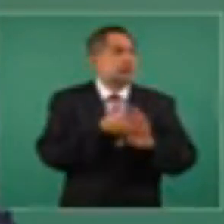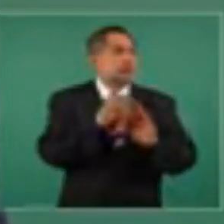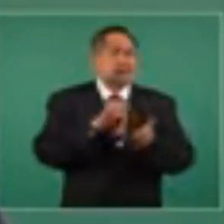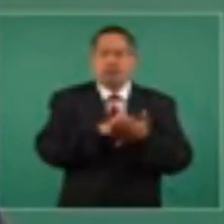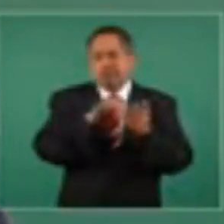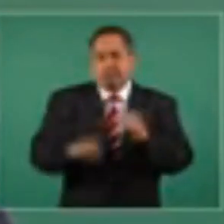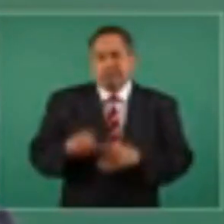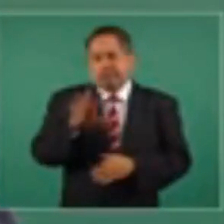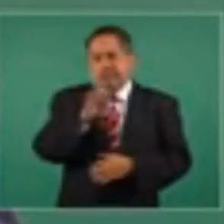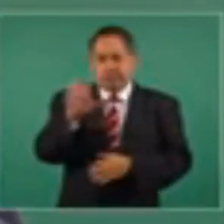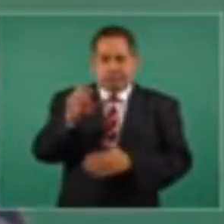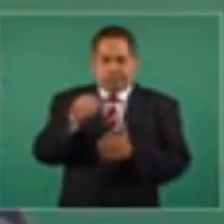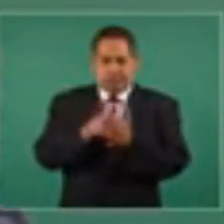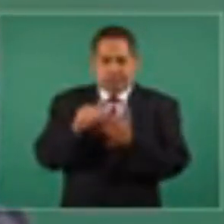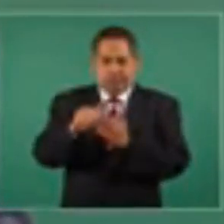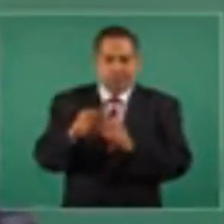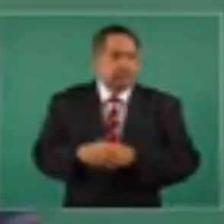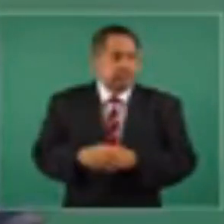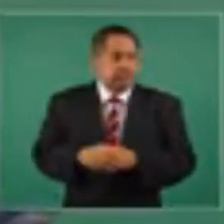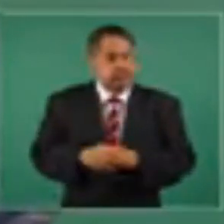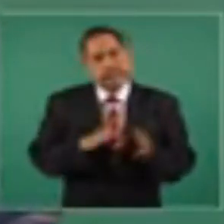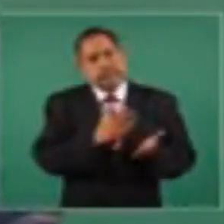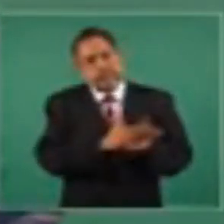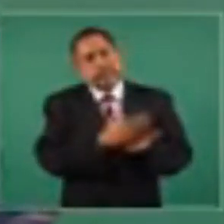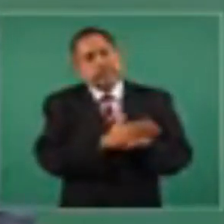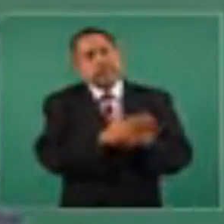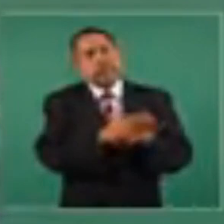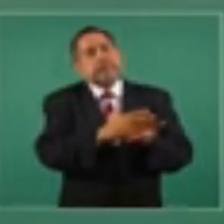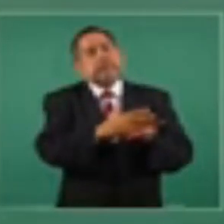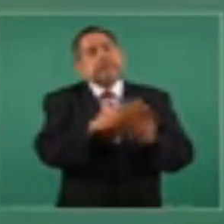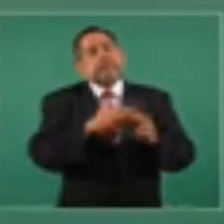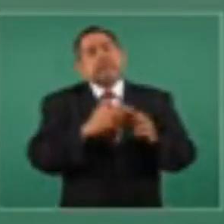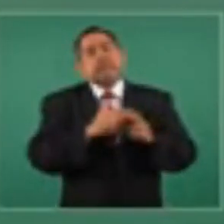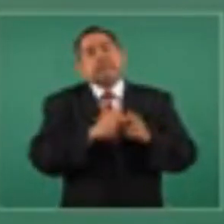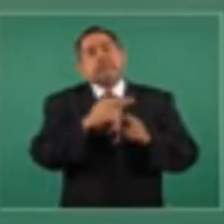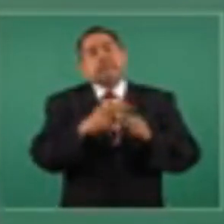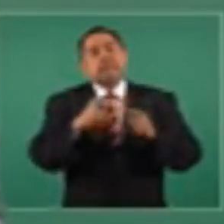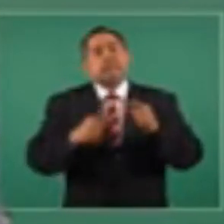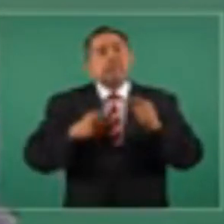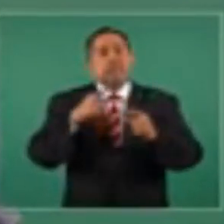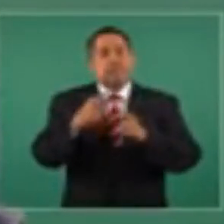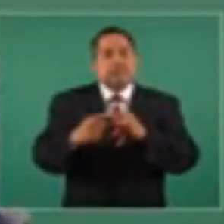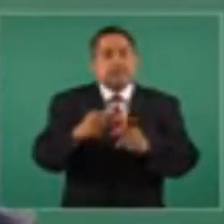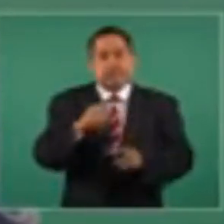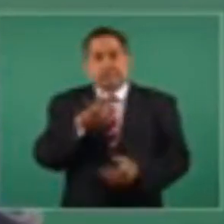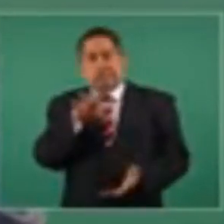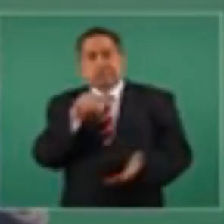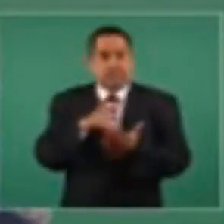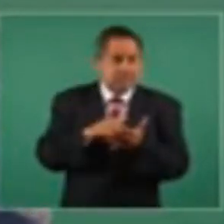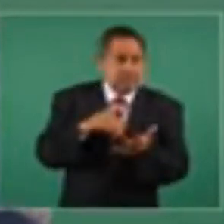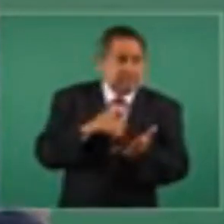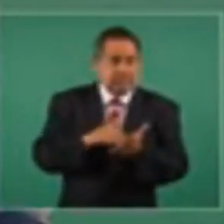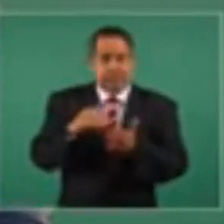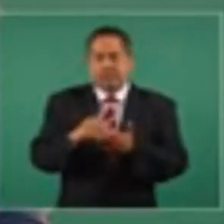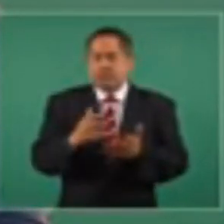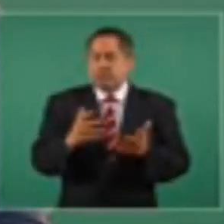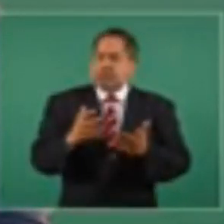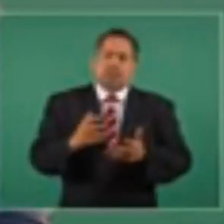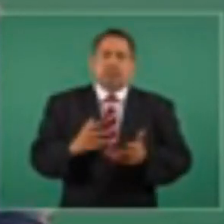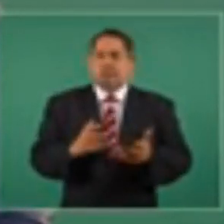500 millones, terminaban pagándolo en 5,000 millones.